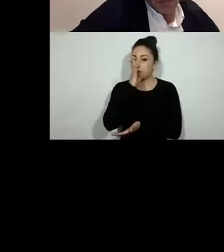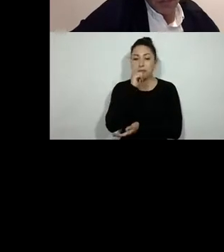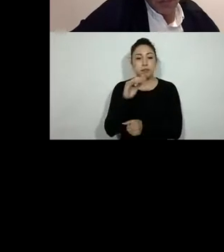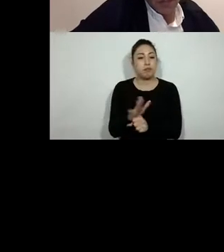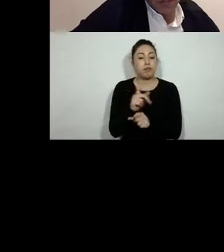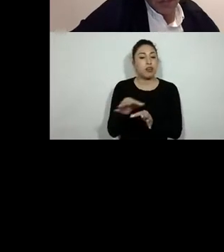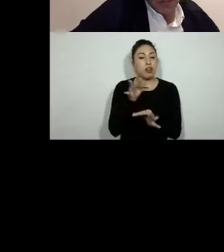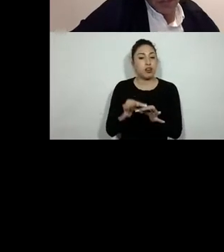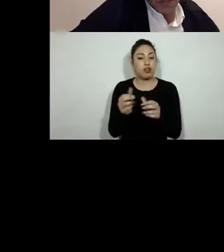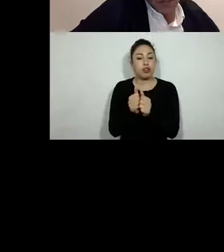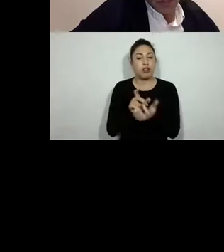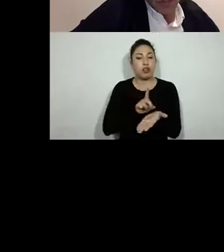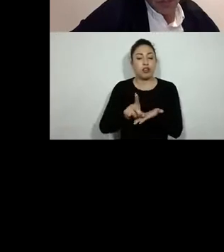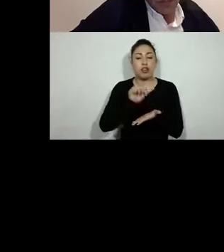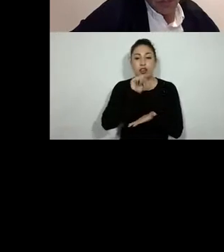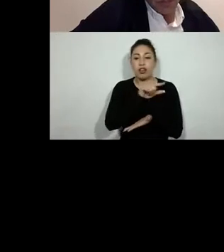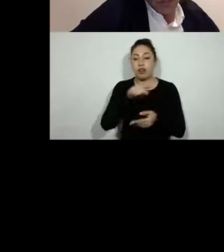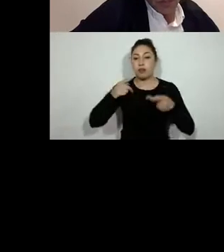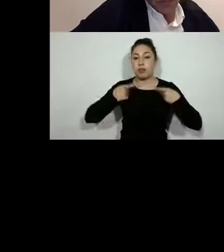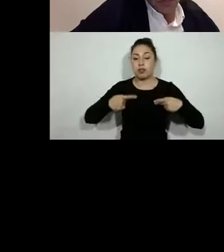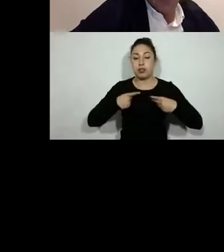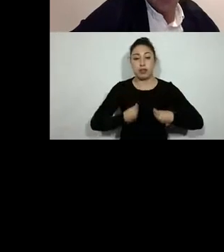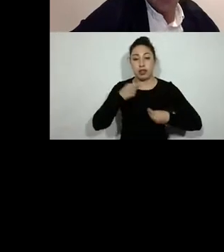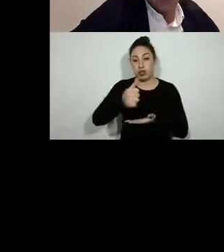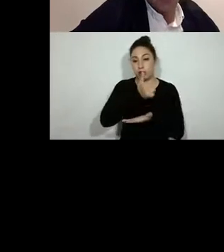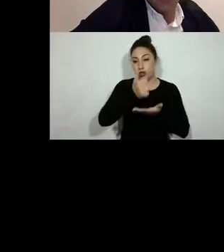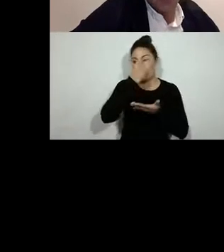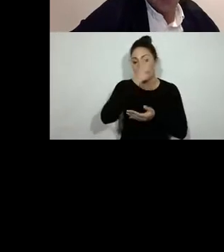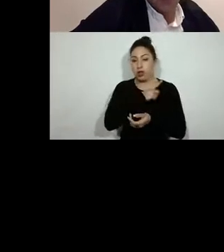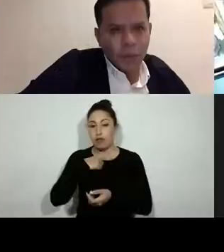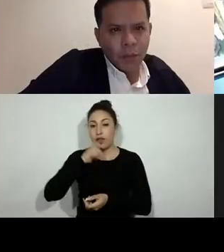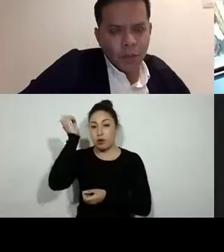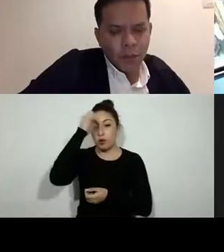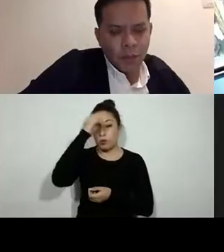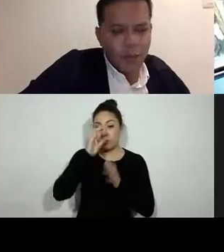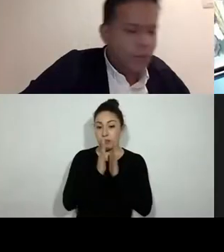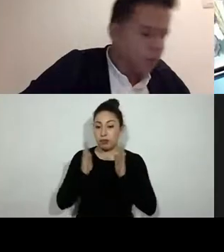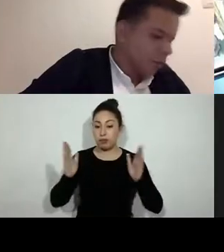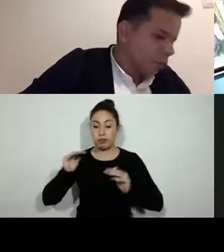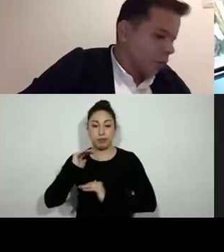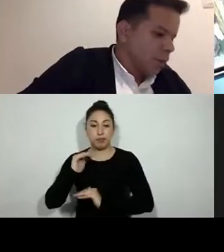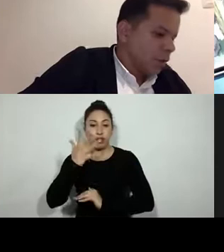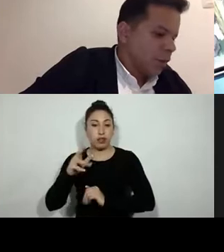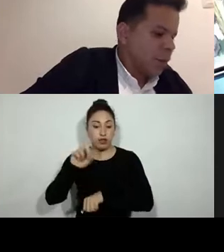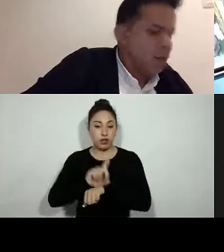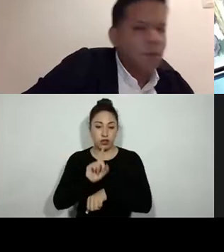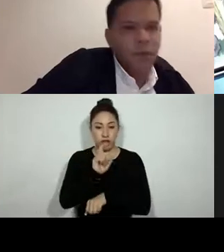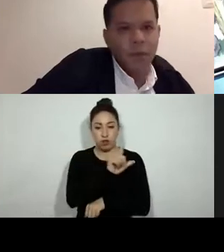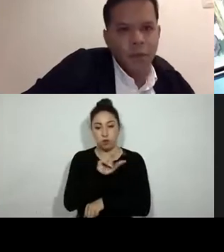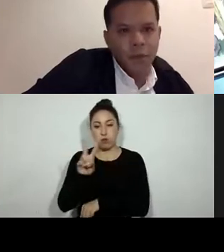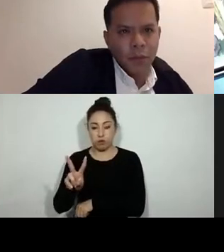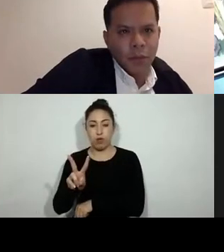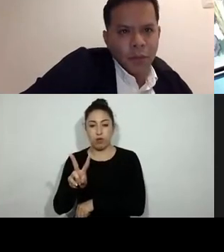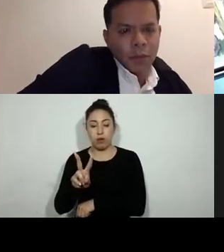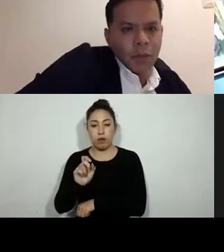todos los ciudadanos en el artículo 25 de la ciudad a opinar en un plazo de 10 días hábiles, no naturales, como